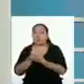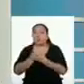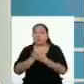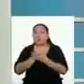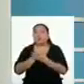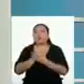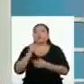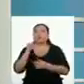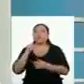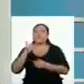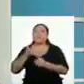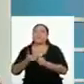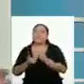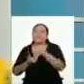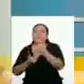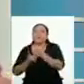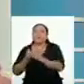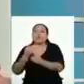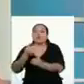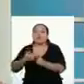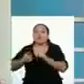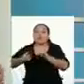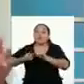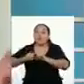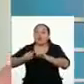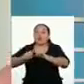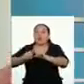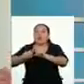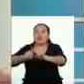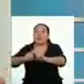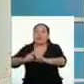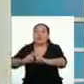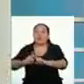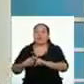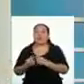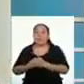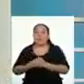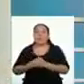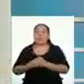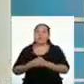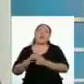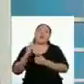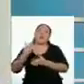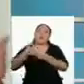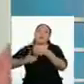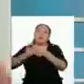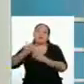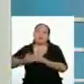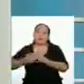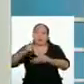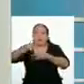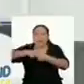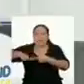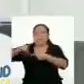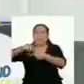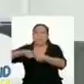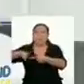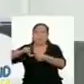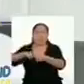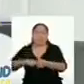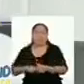Las progresiones geométricas son las que usan multiplicaciones o divisiones. Creo que esas son las que te interesan.